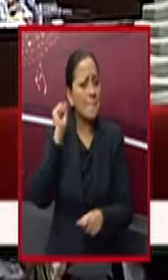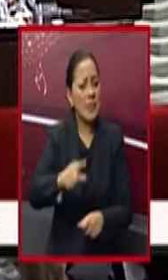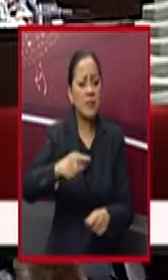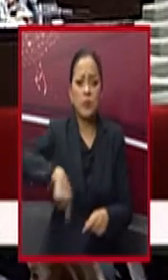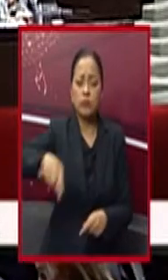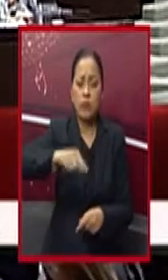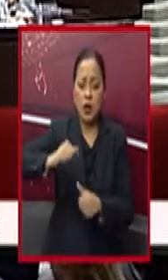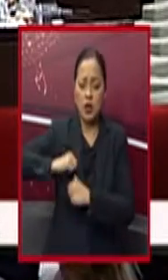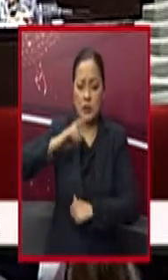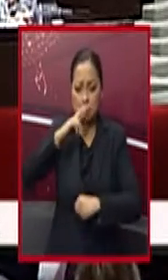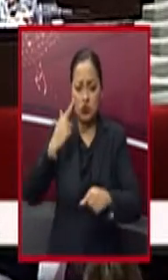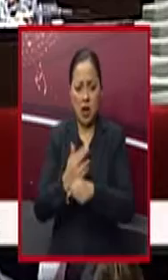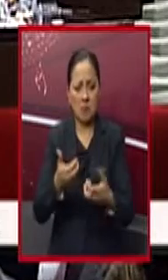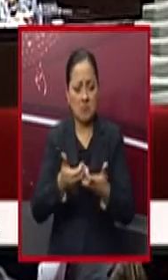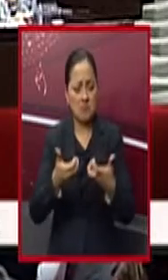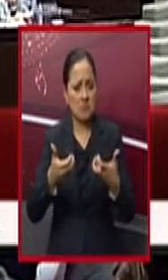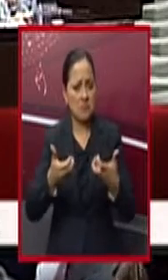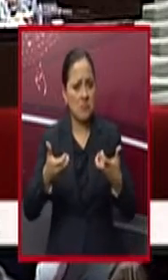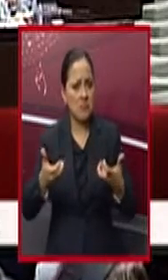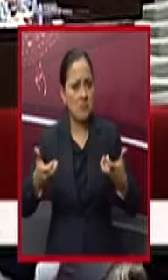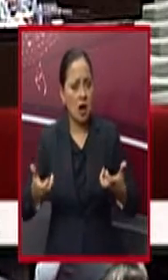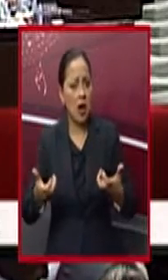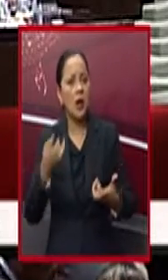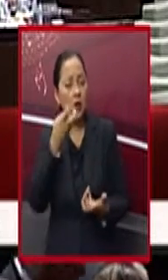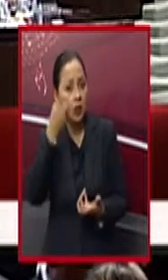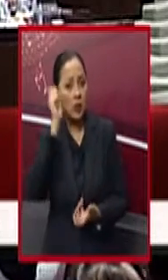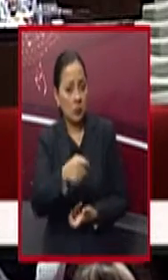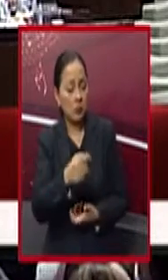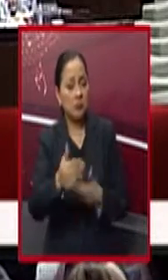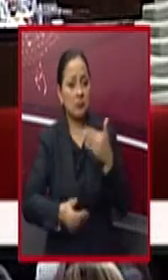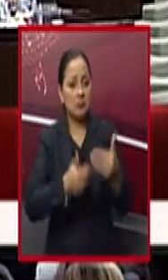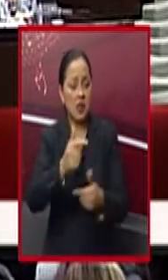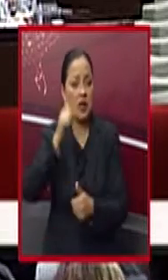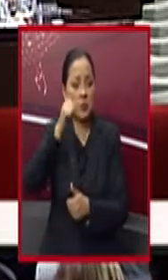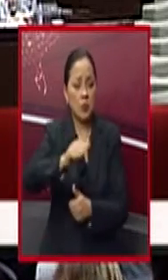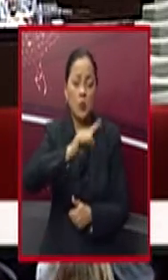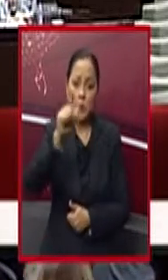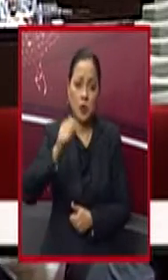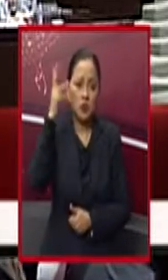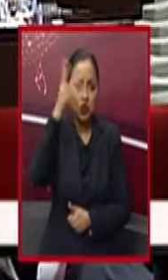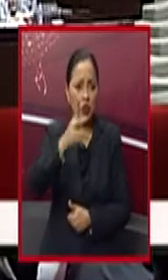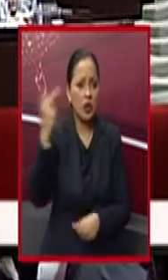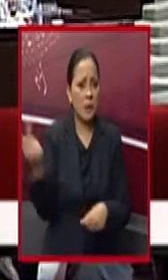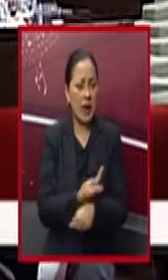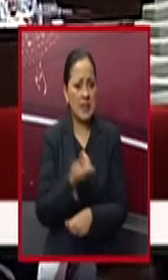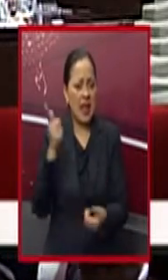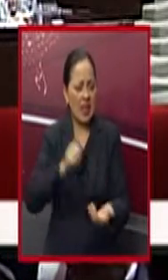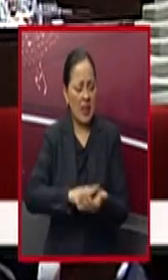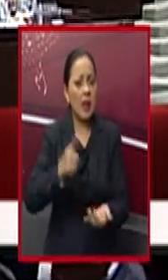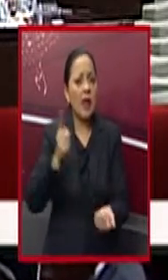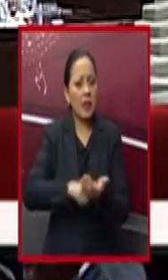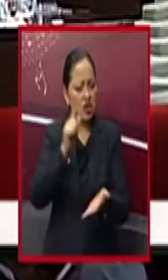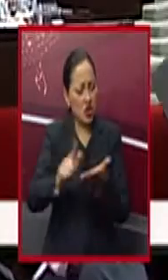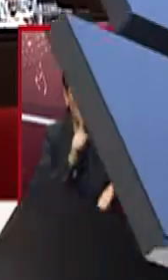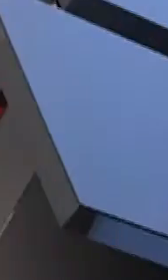entre autoridades y ciudadanos y significará, lamentablemente, derrumbar el Estado de Derecho.